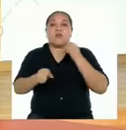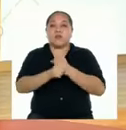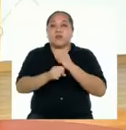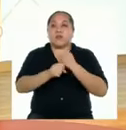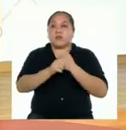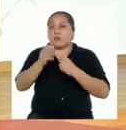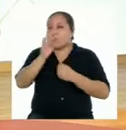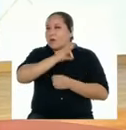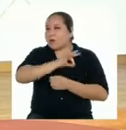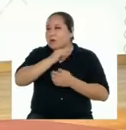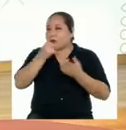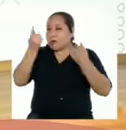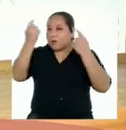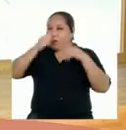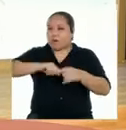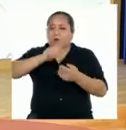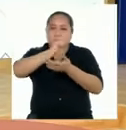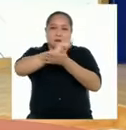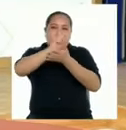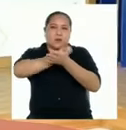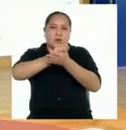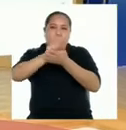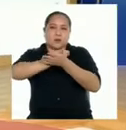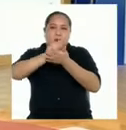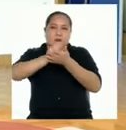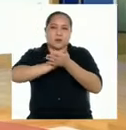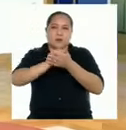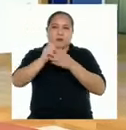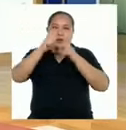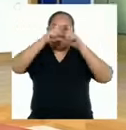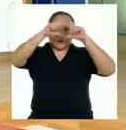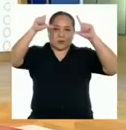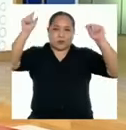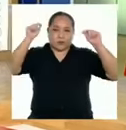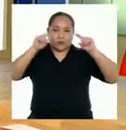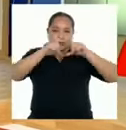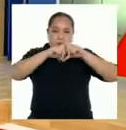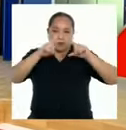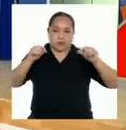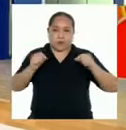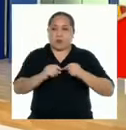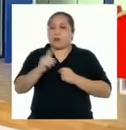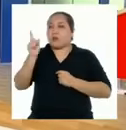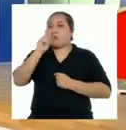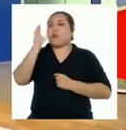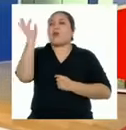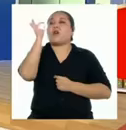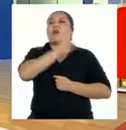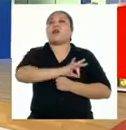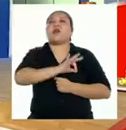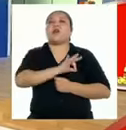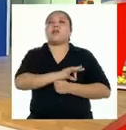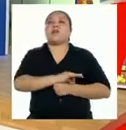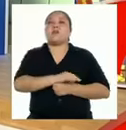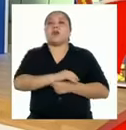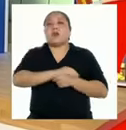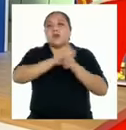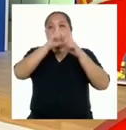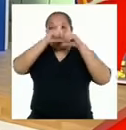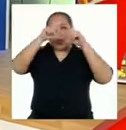la pausa para escribir los siguientes párrafos. No